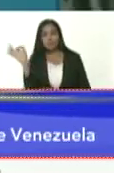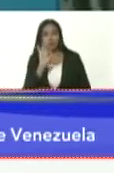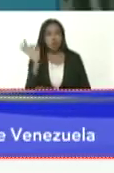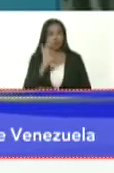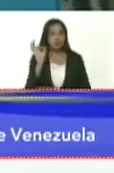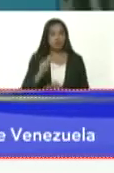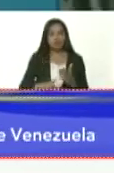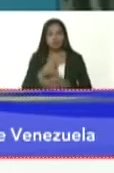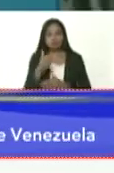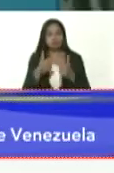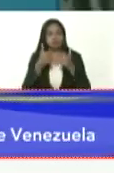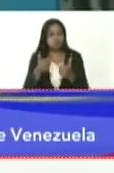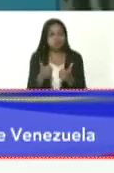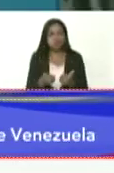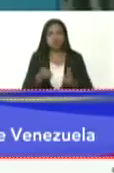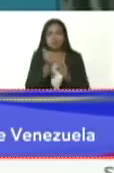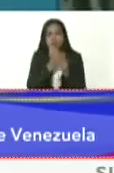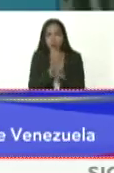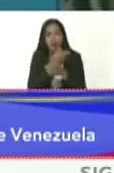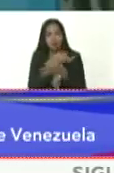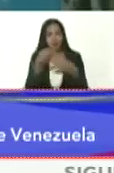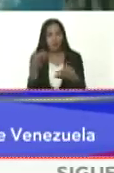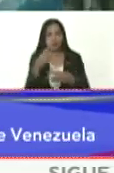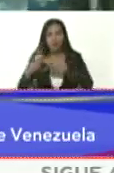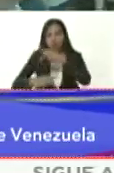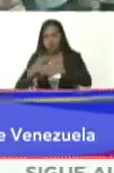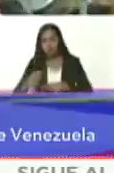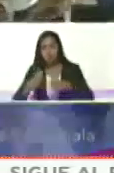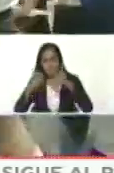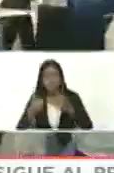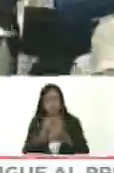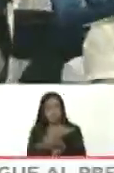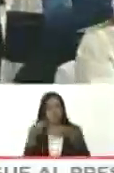100% operativa, 100% productiva.